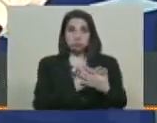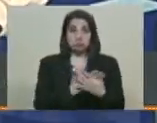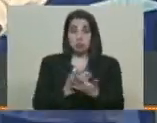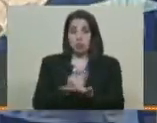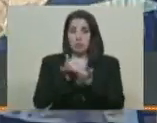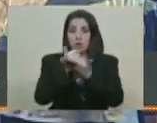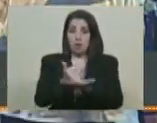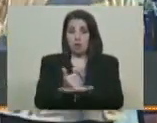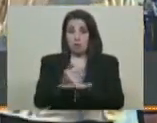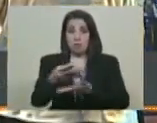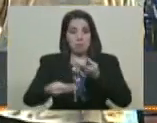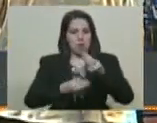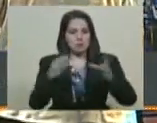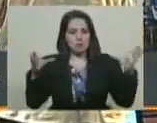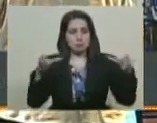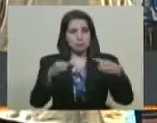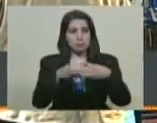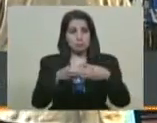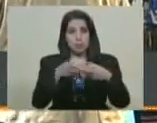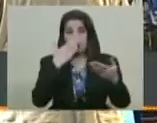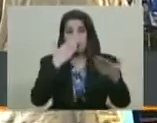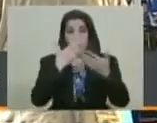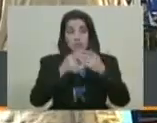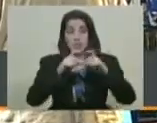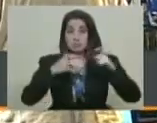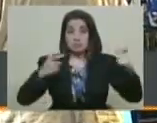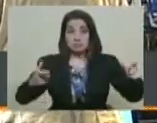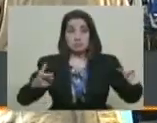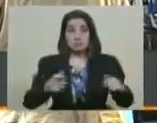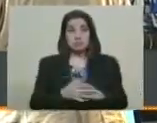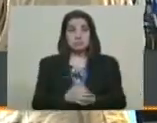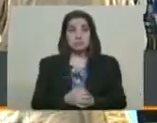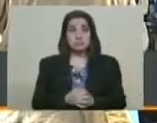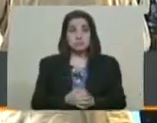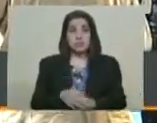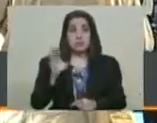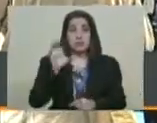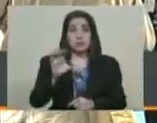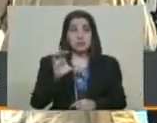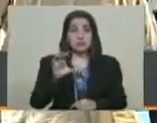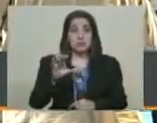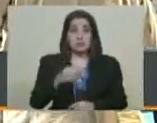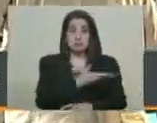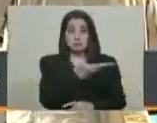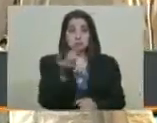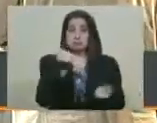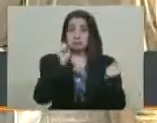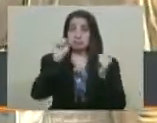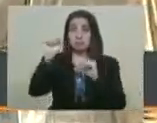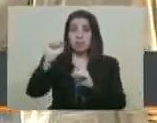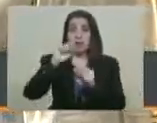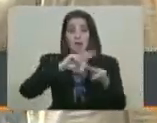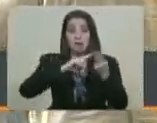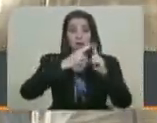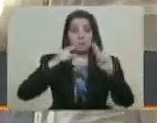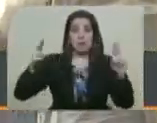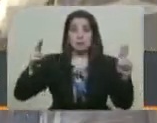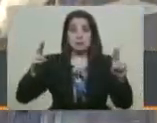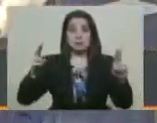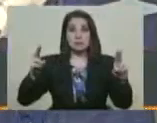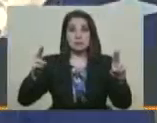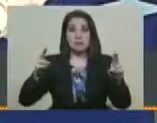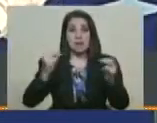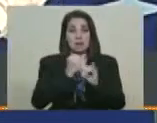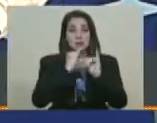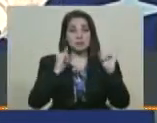vamos a constituir un gran frente amplio de la patria para defender la paz, para defender la